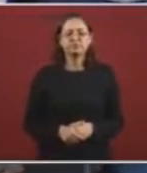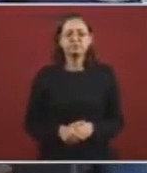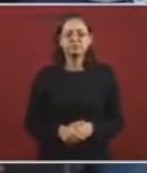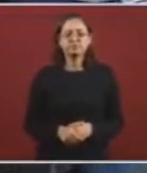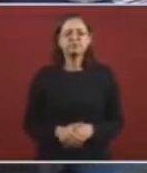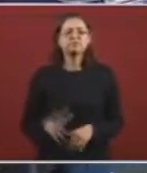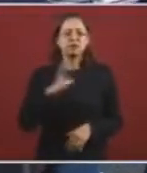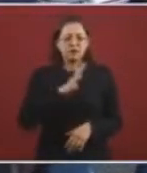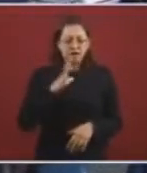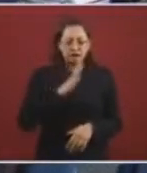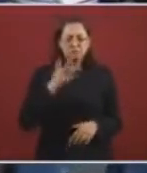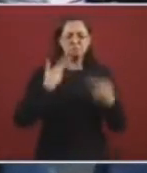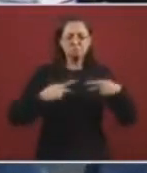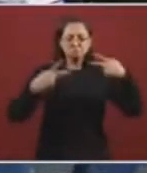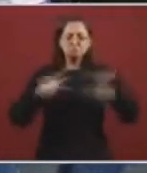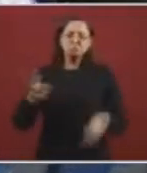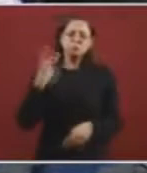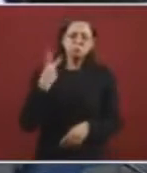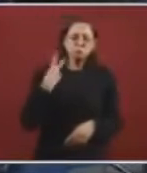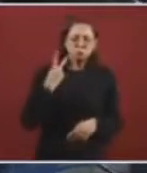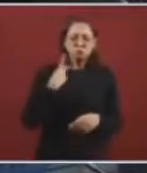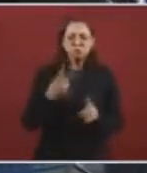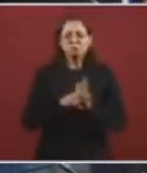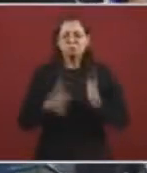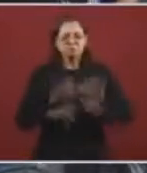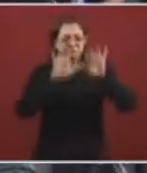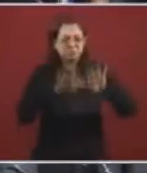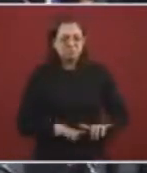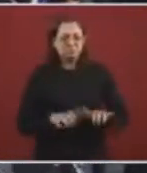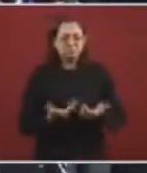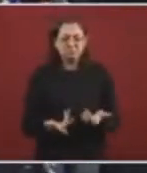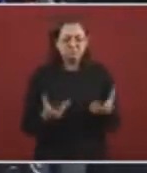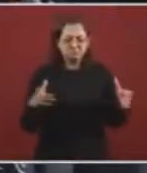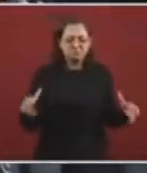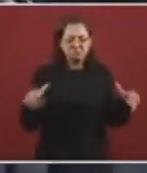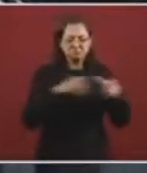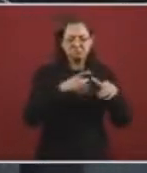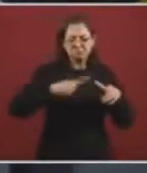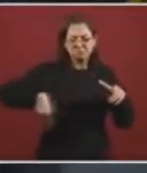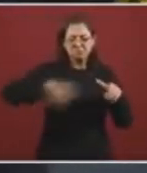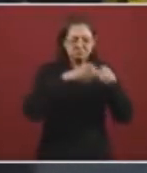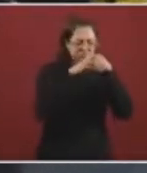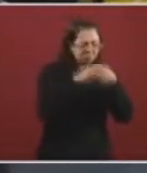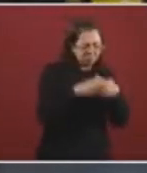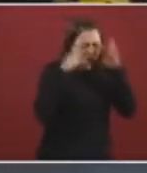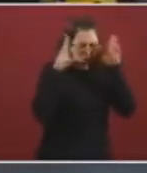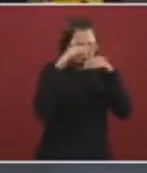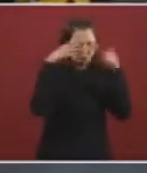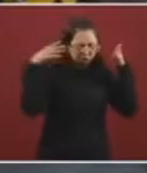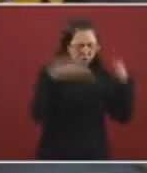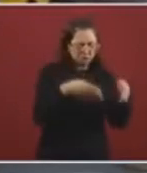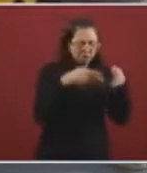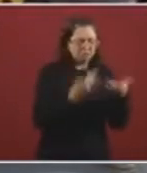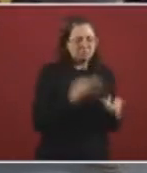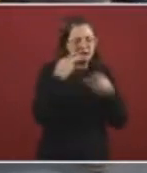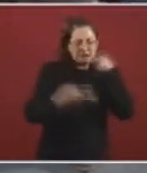analistas políticos, columnistas, que no conocen el país,